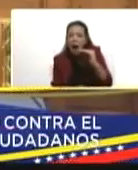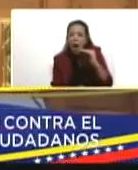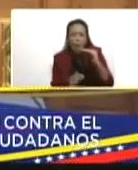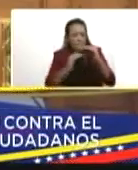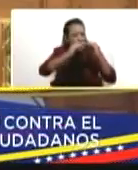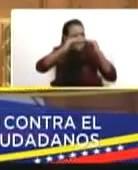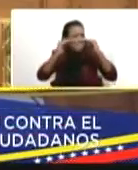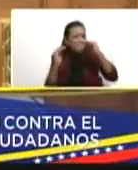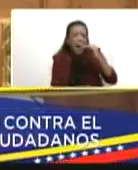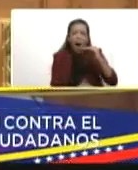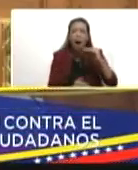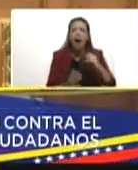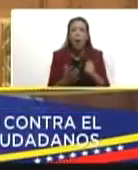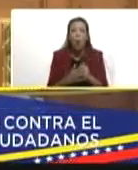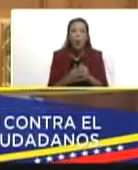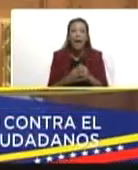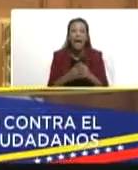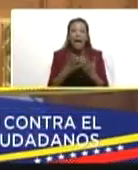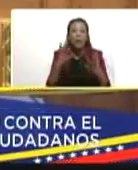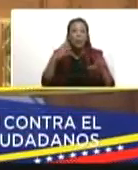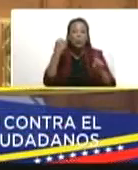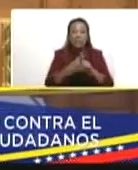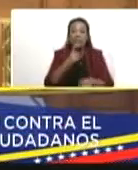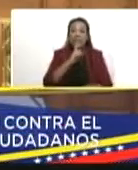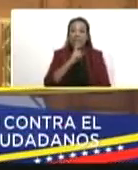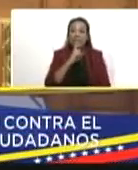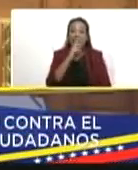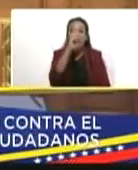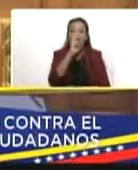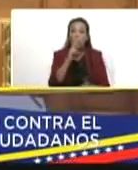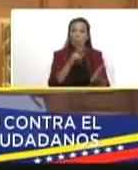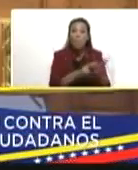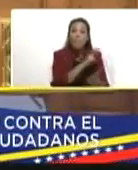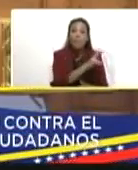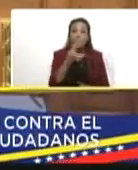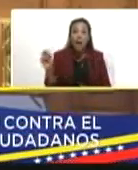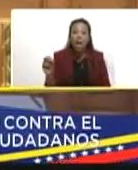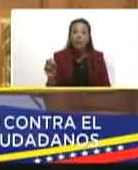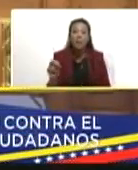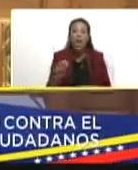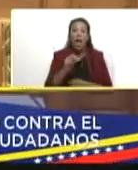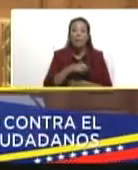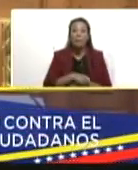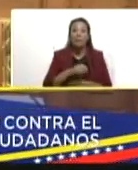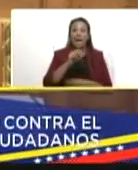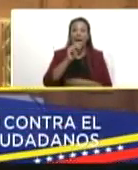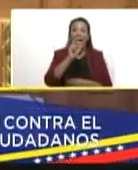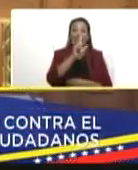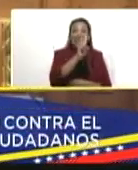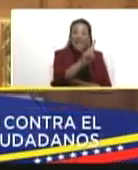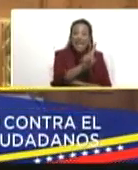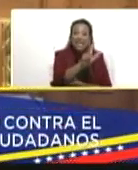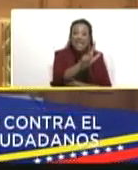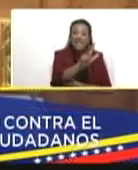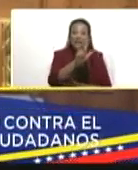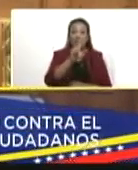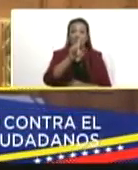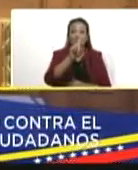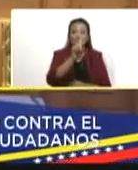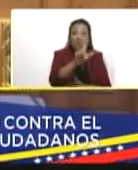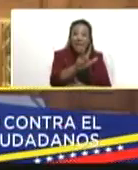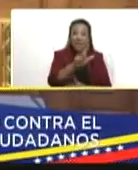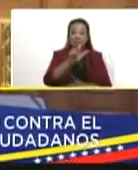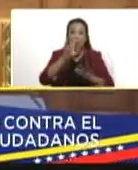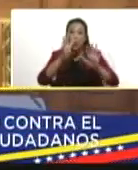bajo en el durísimo año 2020 a 339,000 barriles